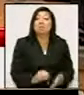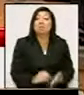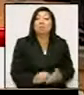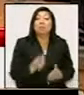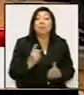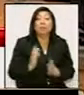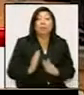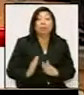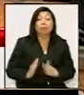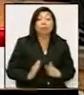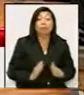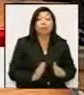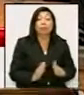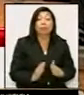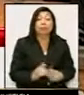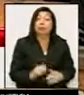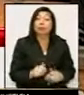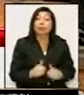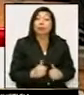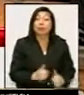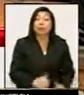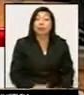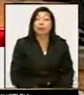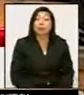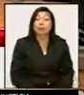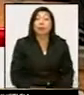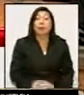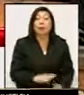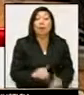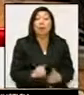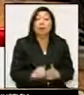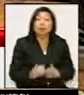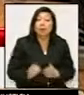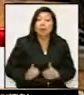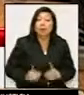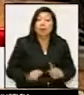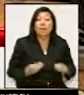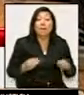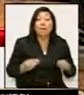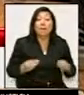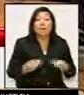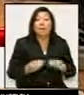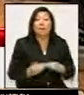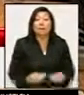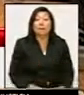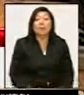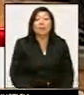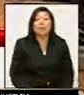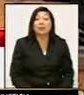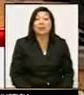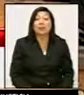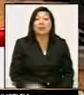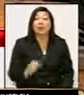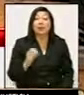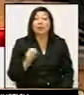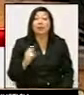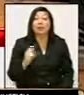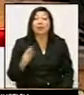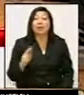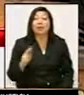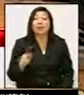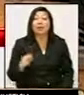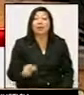ruta, habiendo dejado las otras rutas y todo el tramo entre Machu Picchu, entre Quillabamba y Machu Picchu, que fue interrumpido hacia